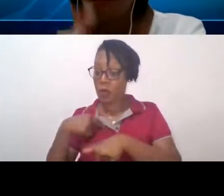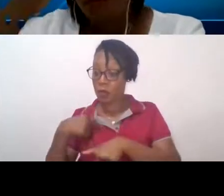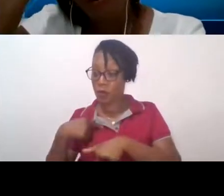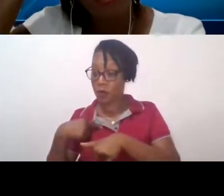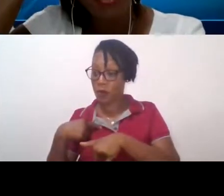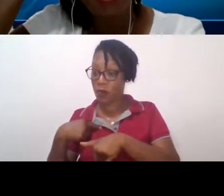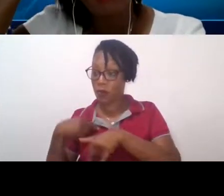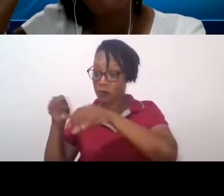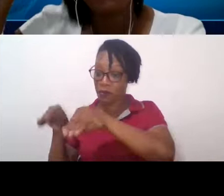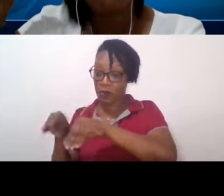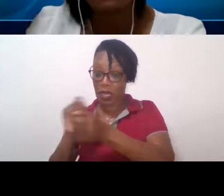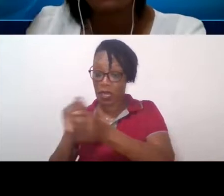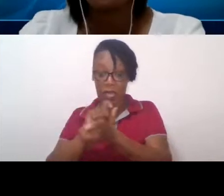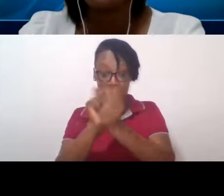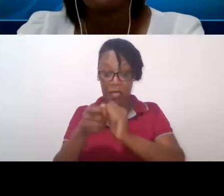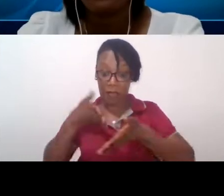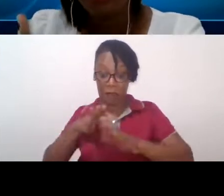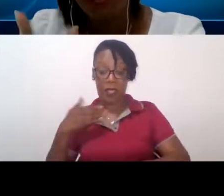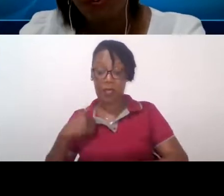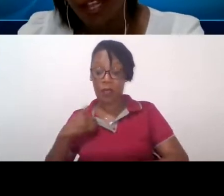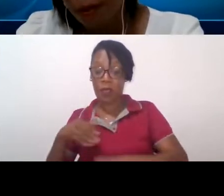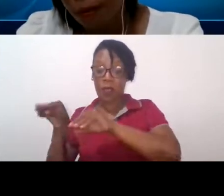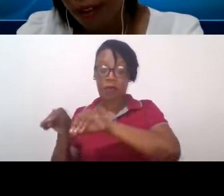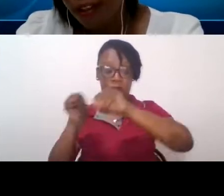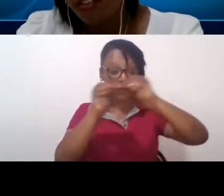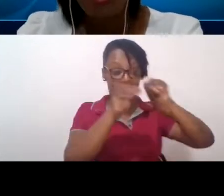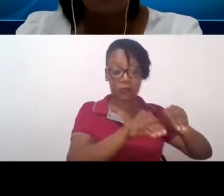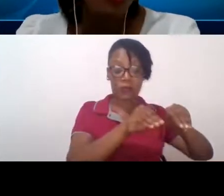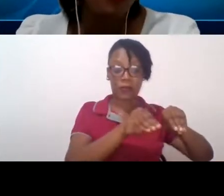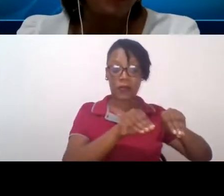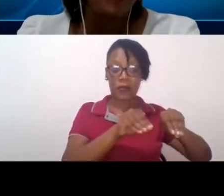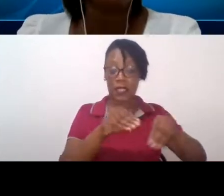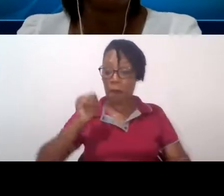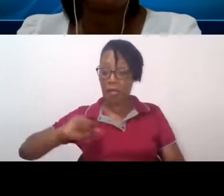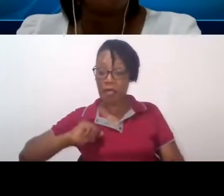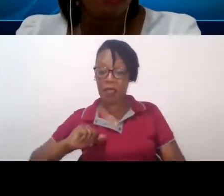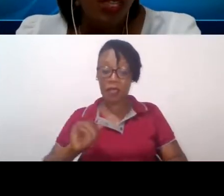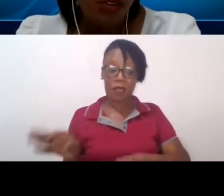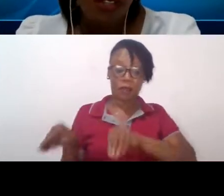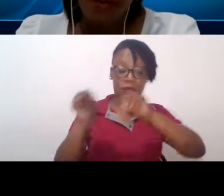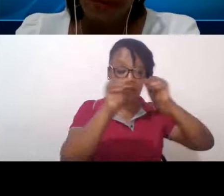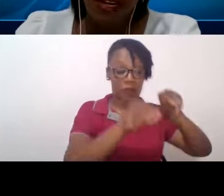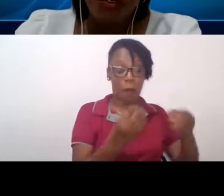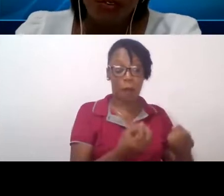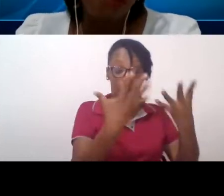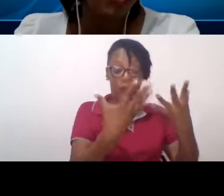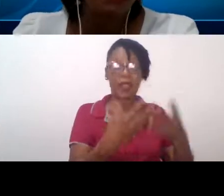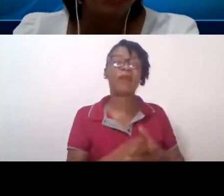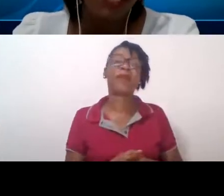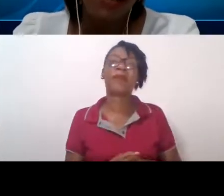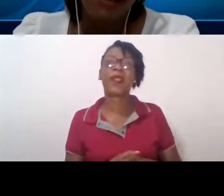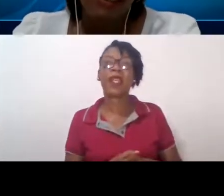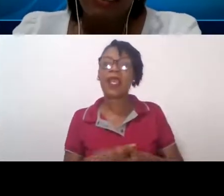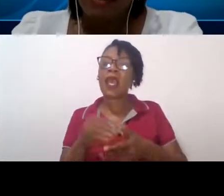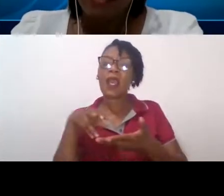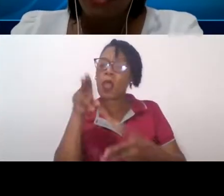al público, él se pasó en segundo grado. Entonces ya los chicos venían con compañeros desde primer grado, entonces mi temor